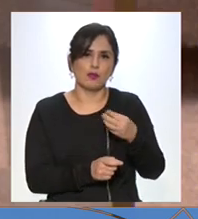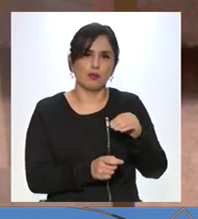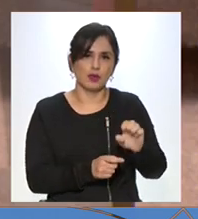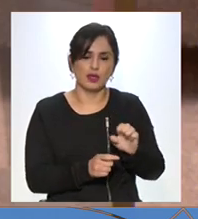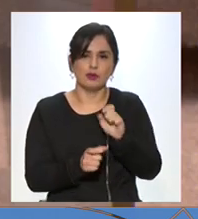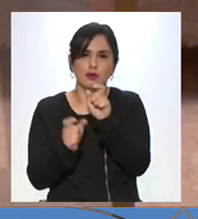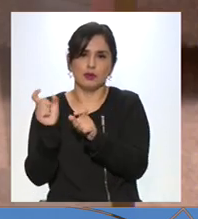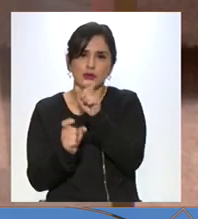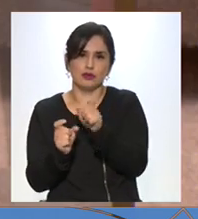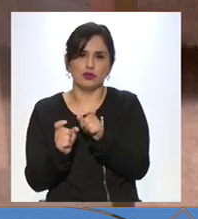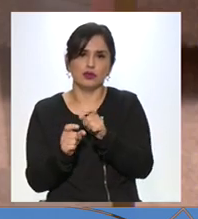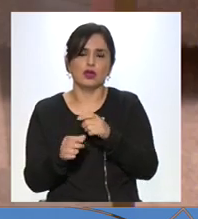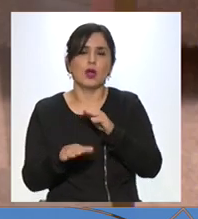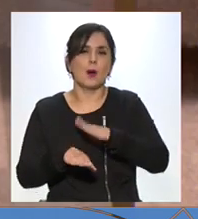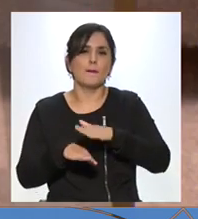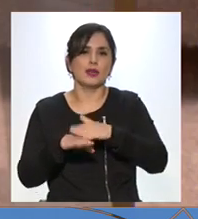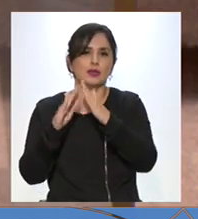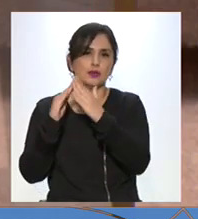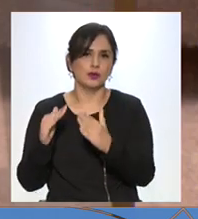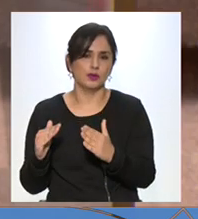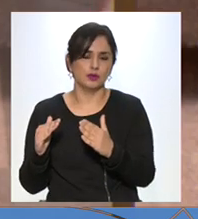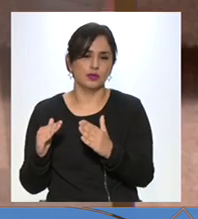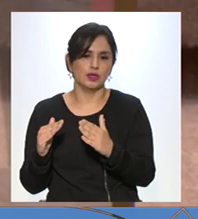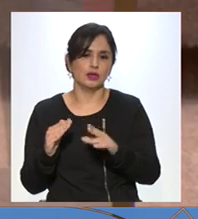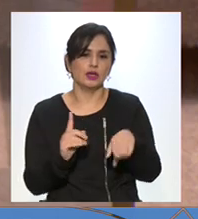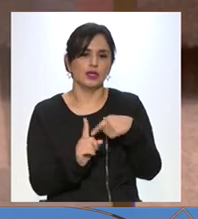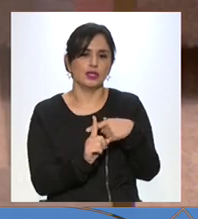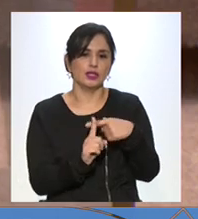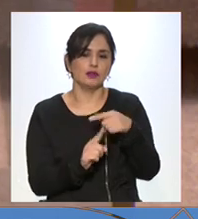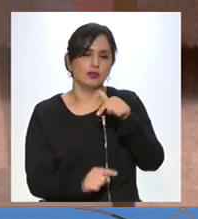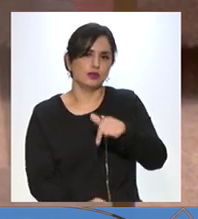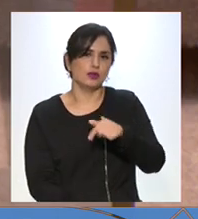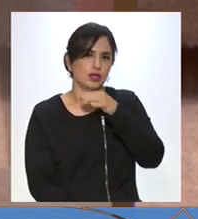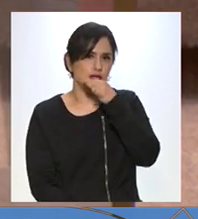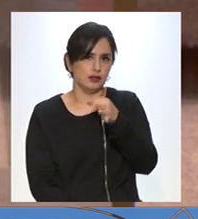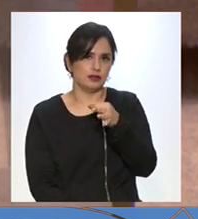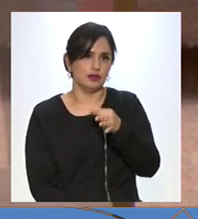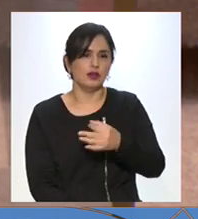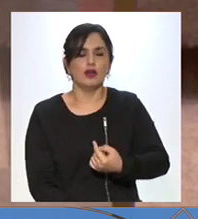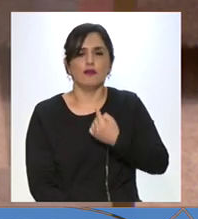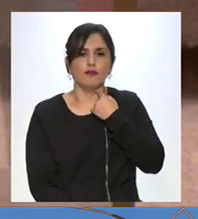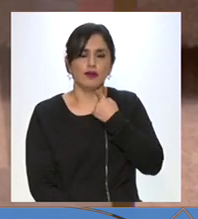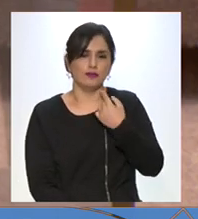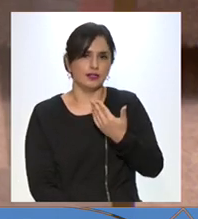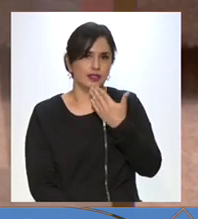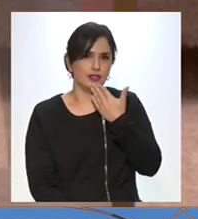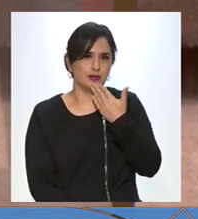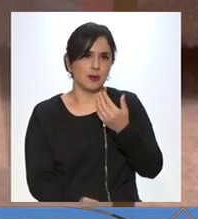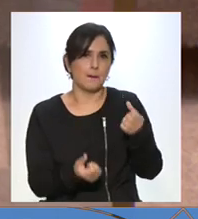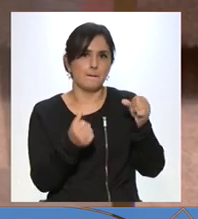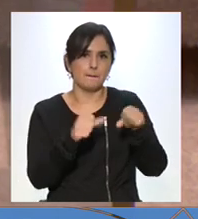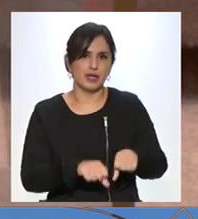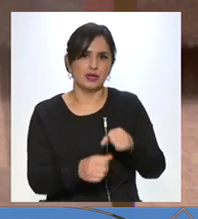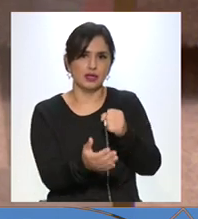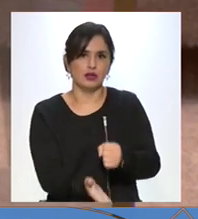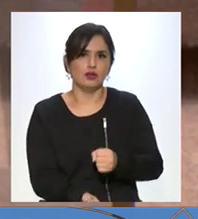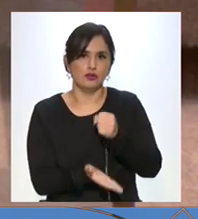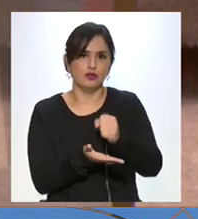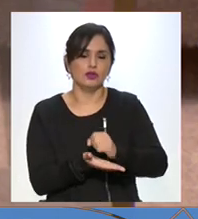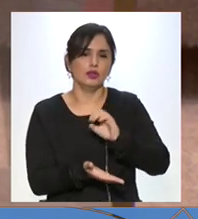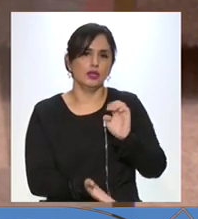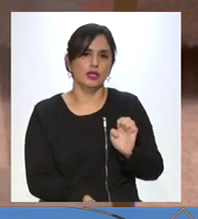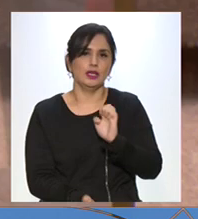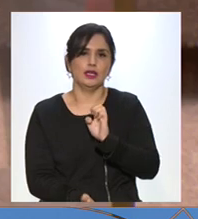créditos hipotecarios. Y además, y hay que decirlo hoy día acá, va a tener un impacto en pérdidas en los fondos D y E